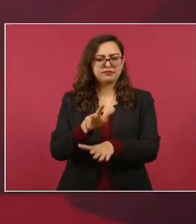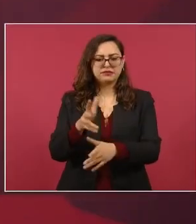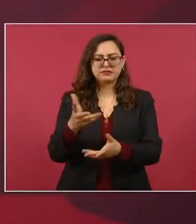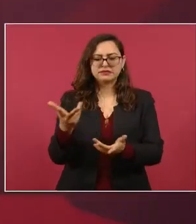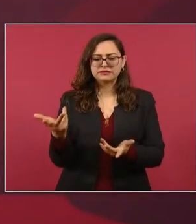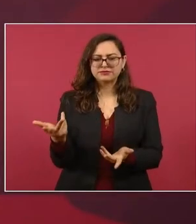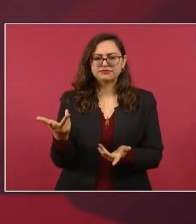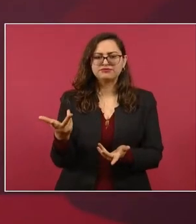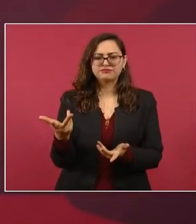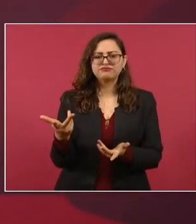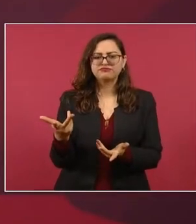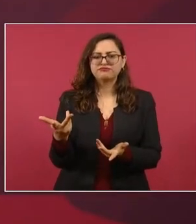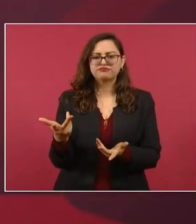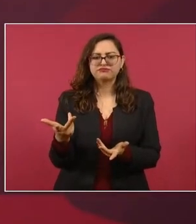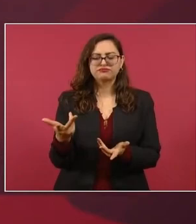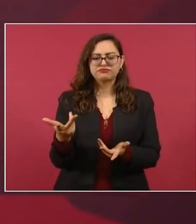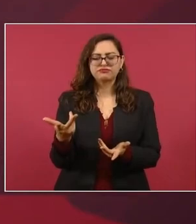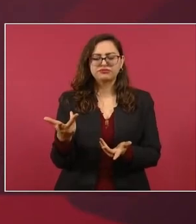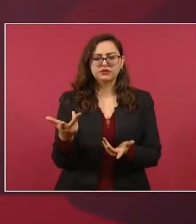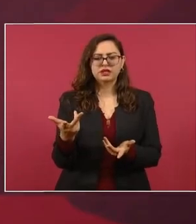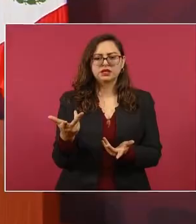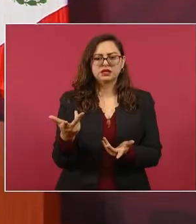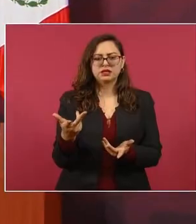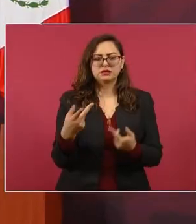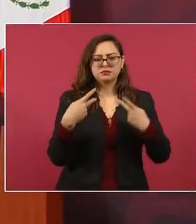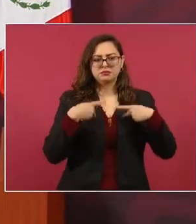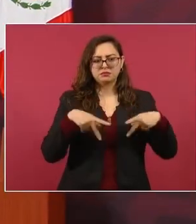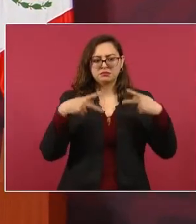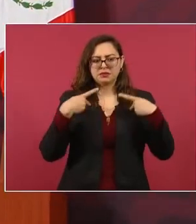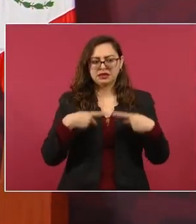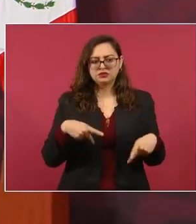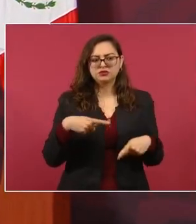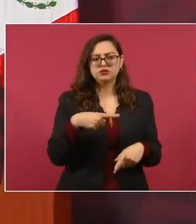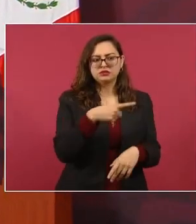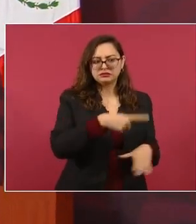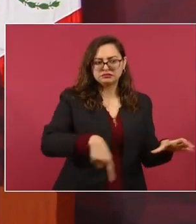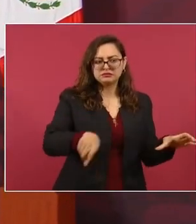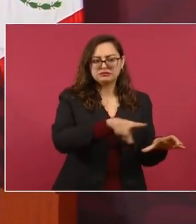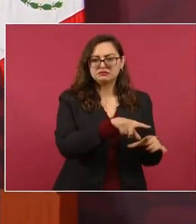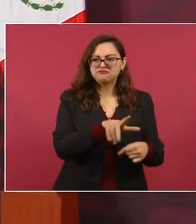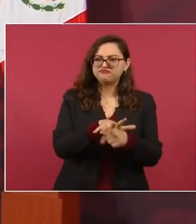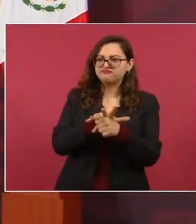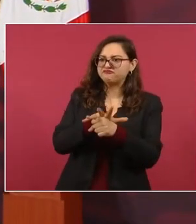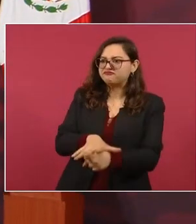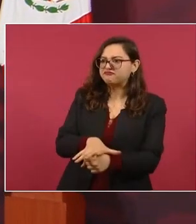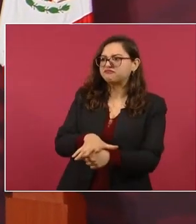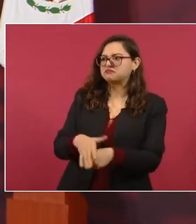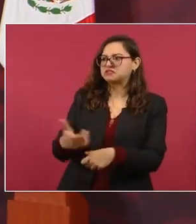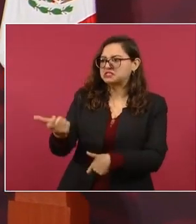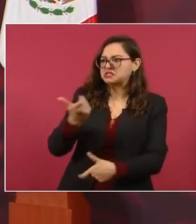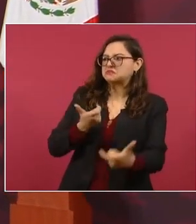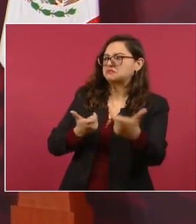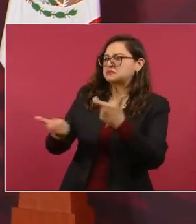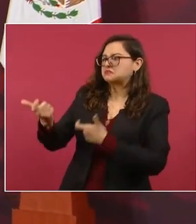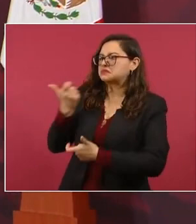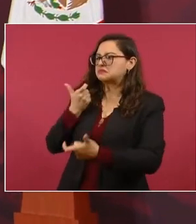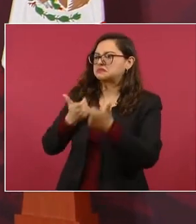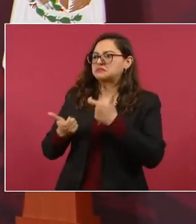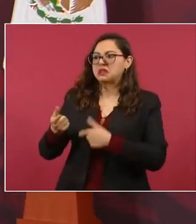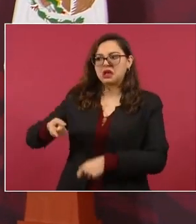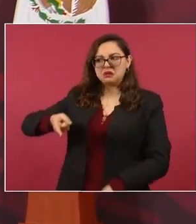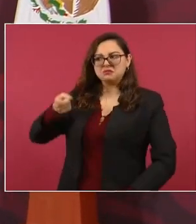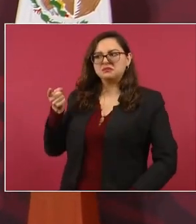cómo se han detenido a quienes se dedican a la extorsión.